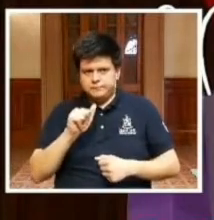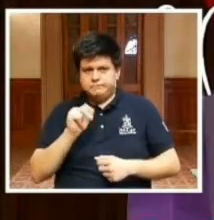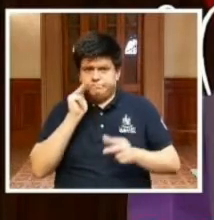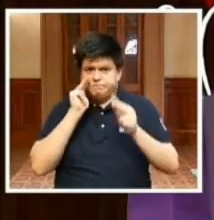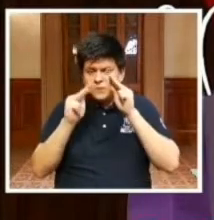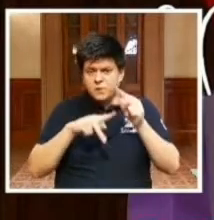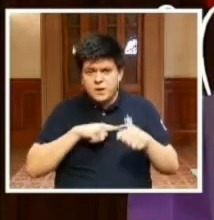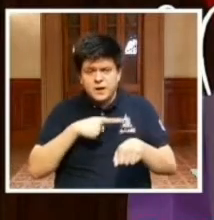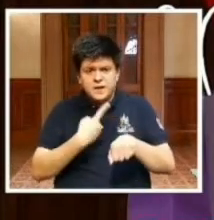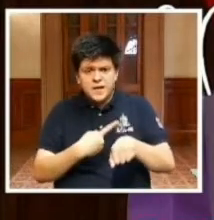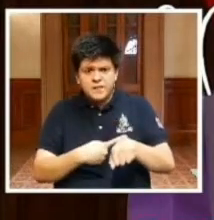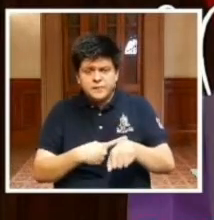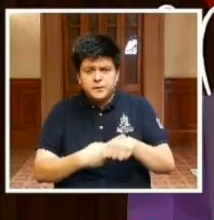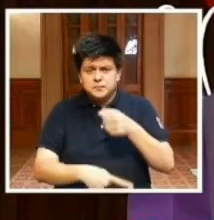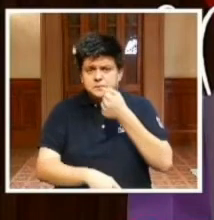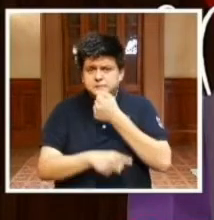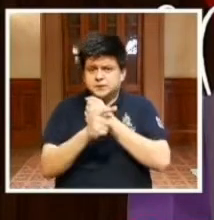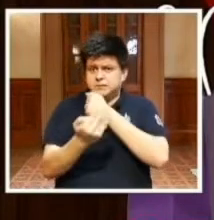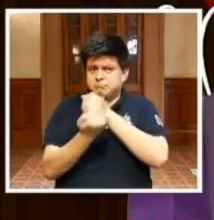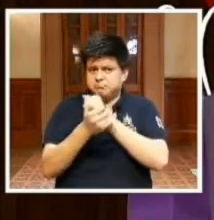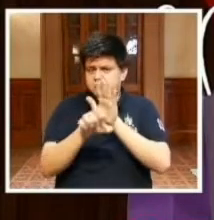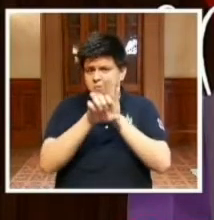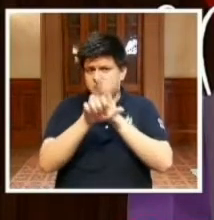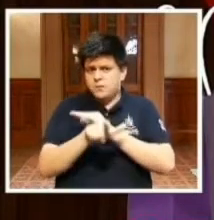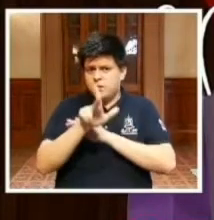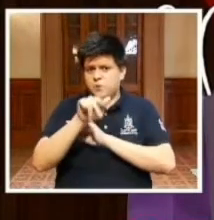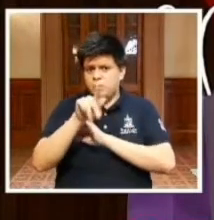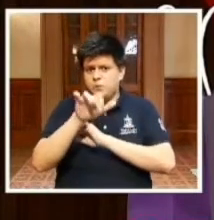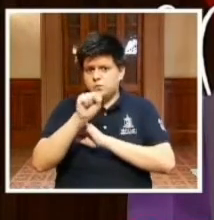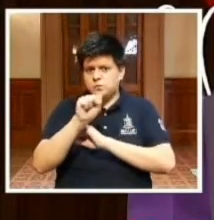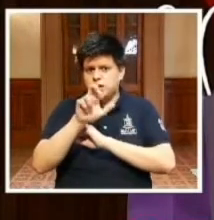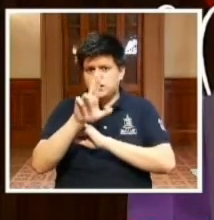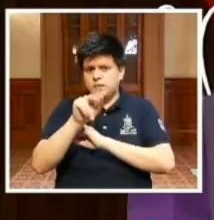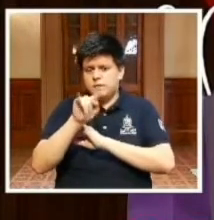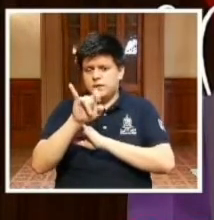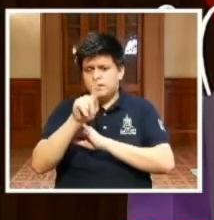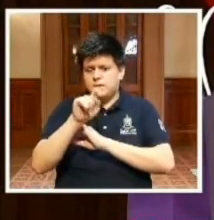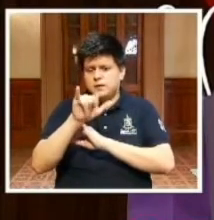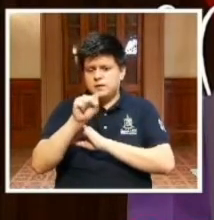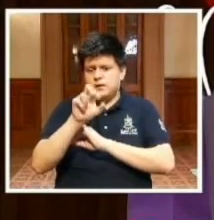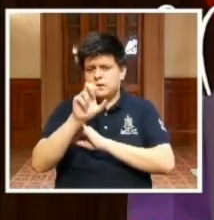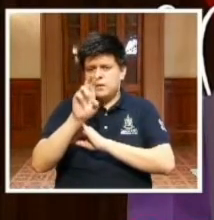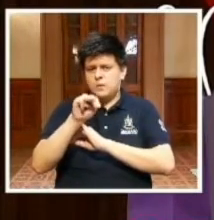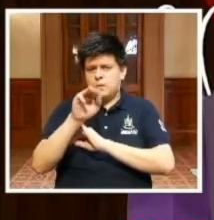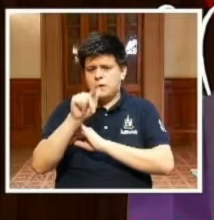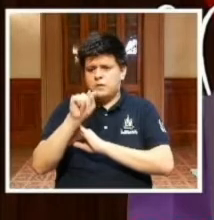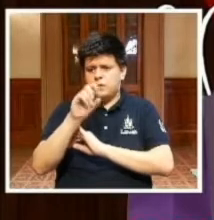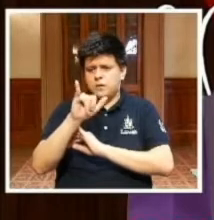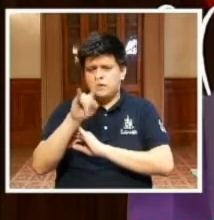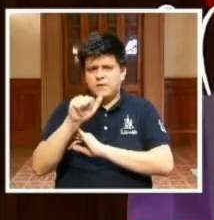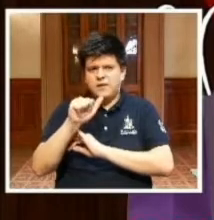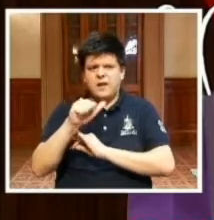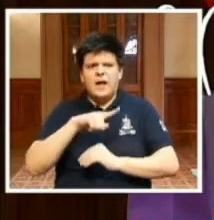alguna enfermedad inmunológica como lupus, artritis reumatoide juvenil, o que tienen alguna otra enfermedad